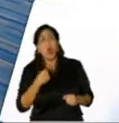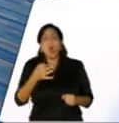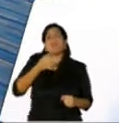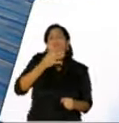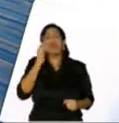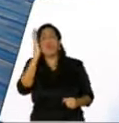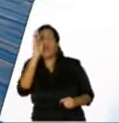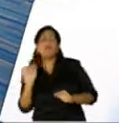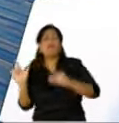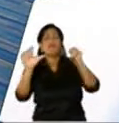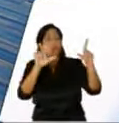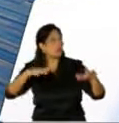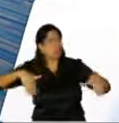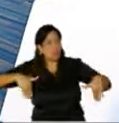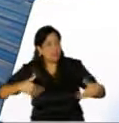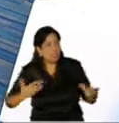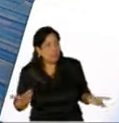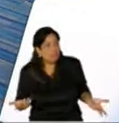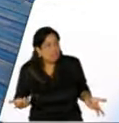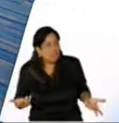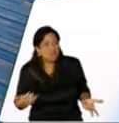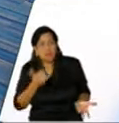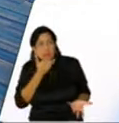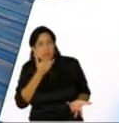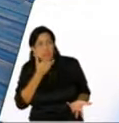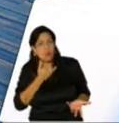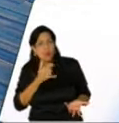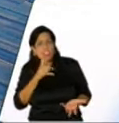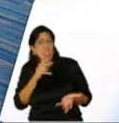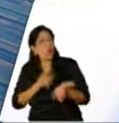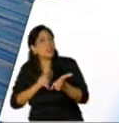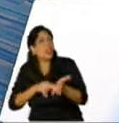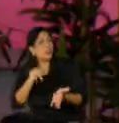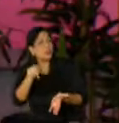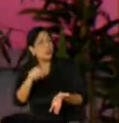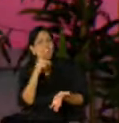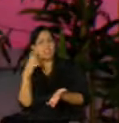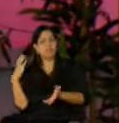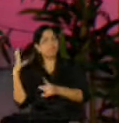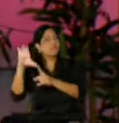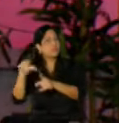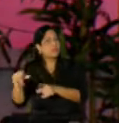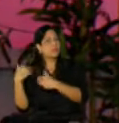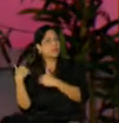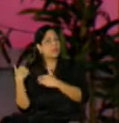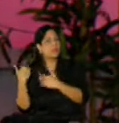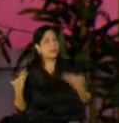un dashboard. Sí. Eso no se ha realizado. ¿Qué establece ese contrato? Porque se ha incumplido